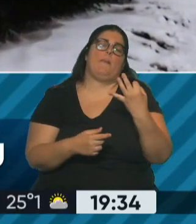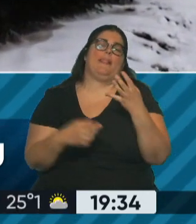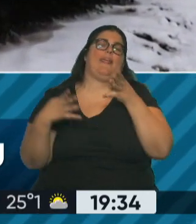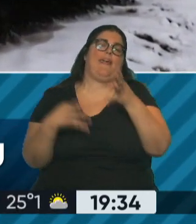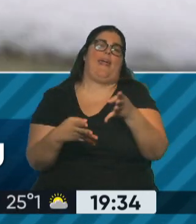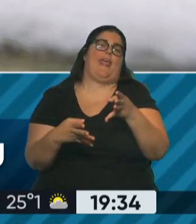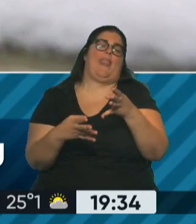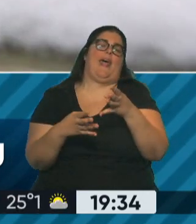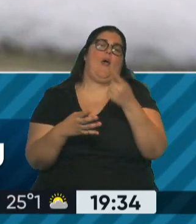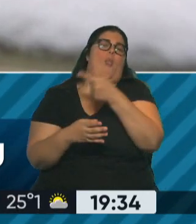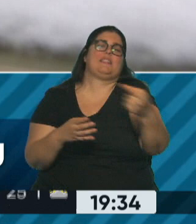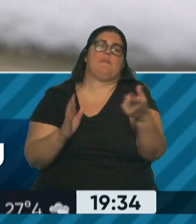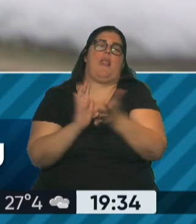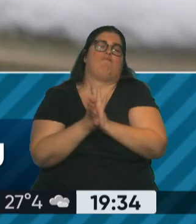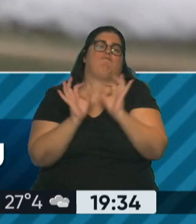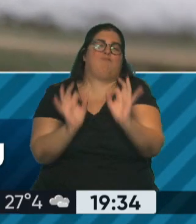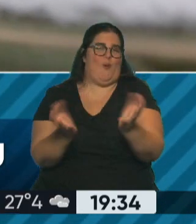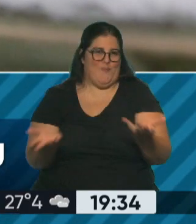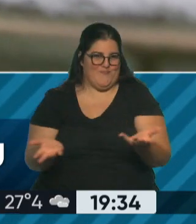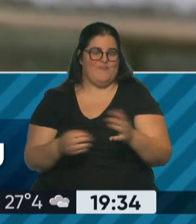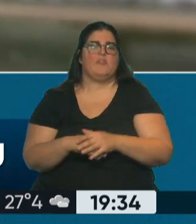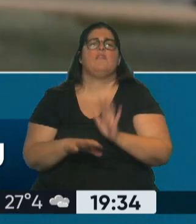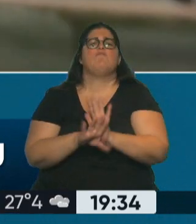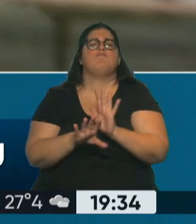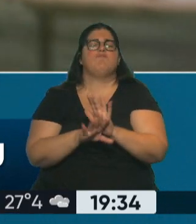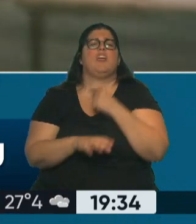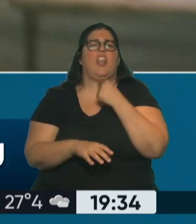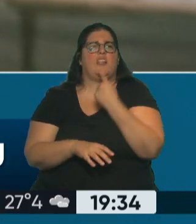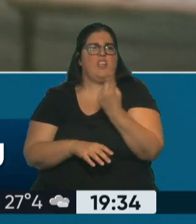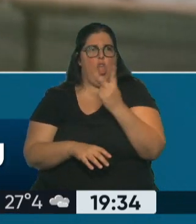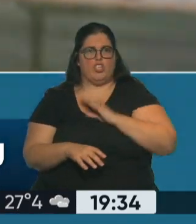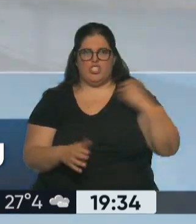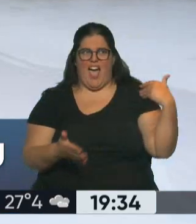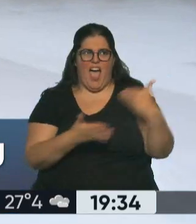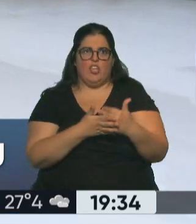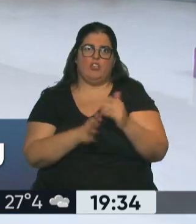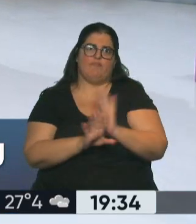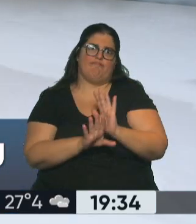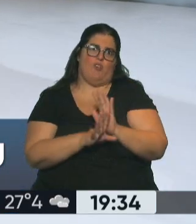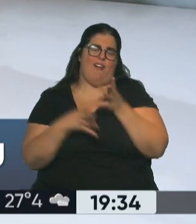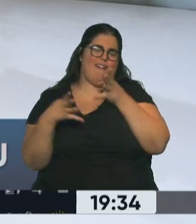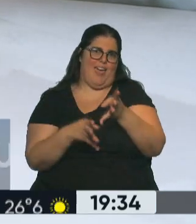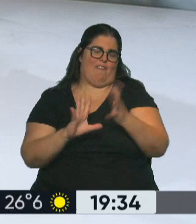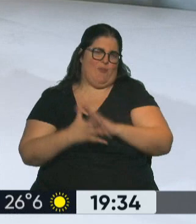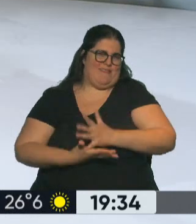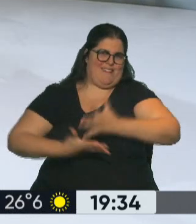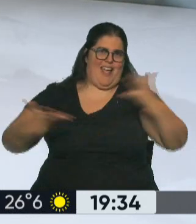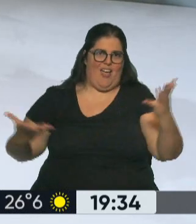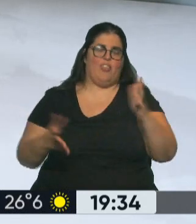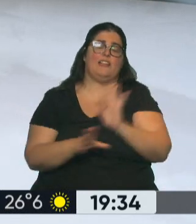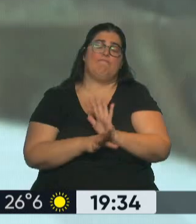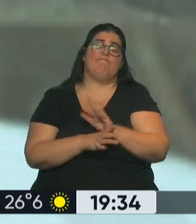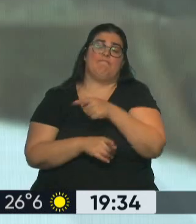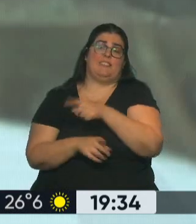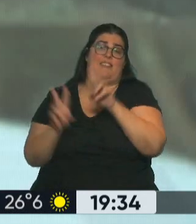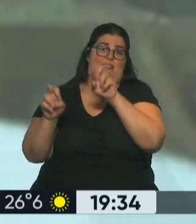sido mucho más breve. Y el que dure 2 años habla de la magnitud del conflicto también, ¿no? De lo que fue pasando a lo largo de este tiempo. Y de hecho, Diana, es el